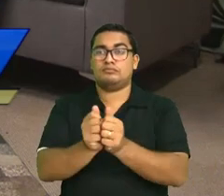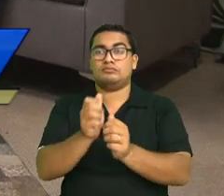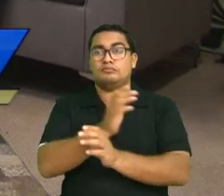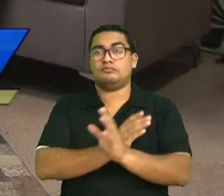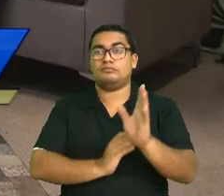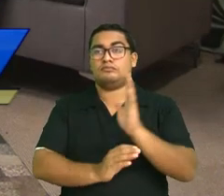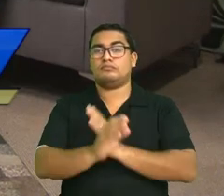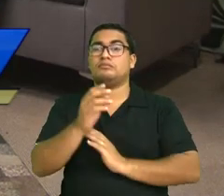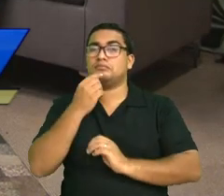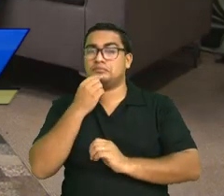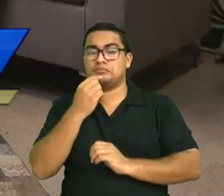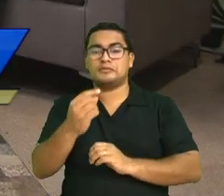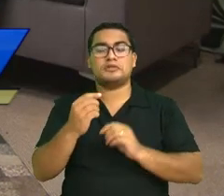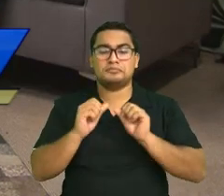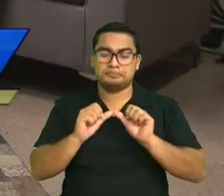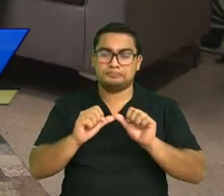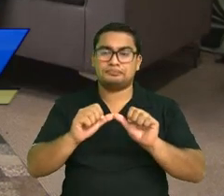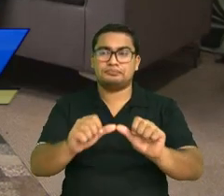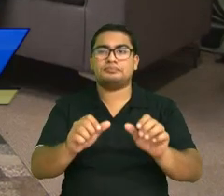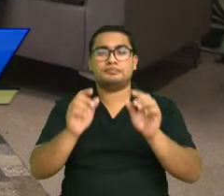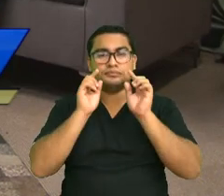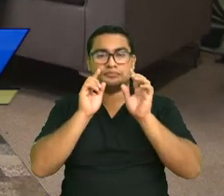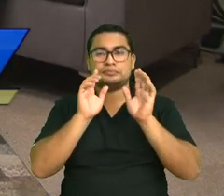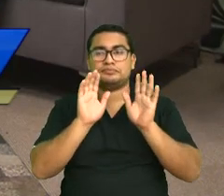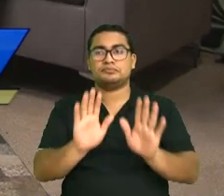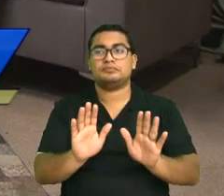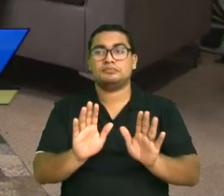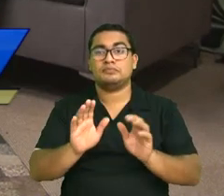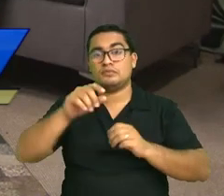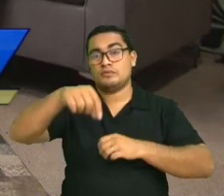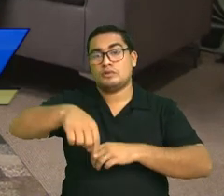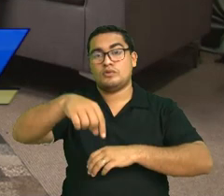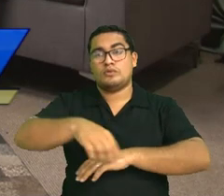un seguimiento, de tal manera que nosotros tenemos a la fecha